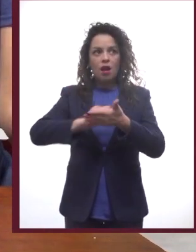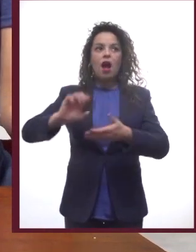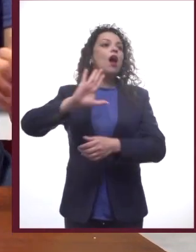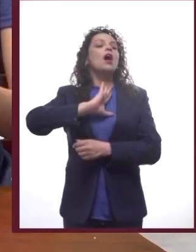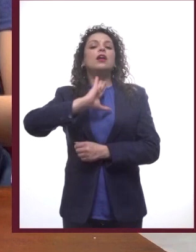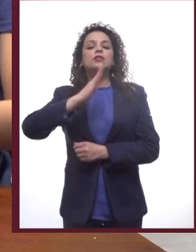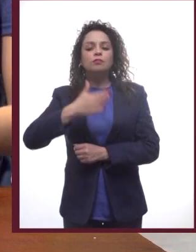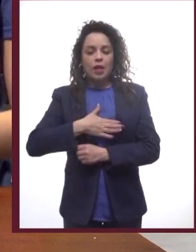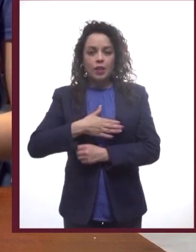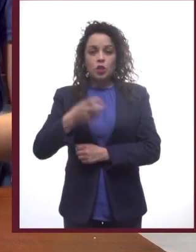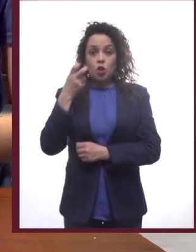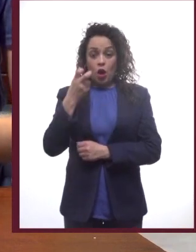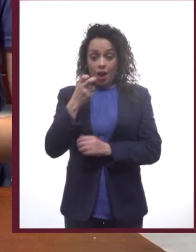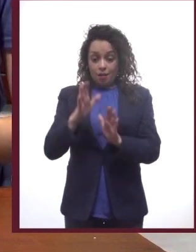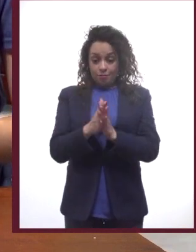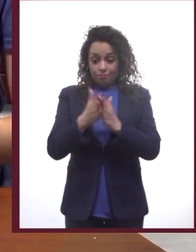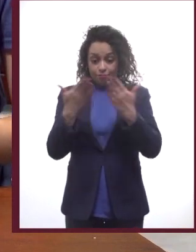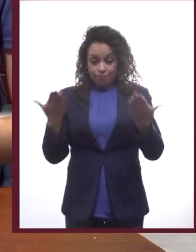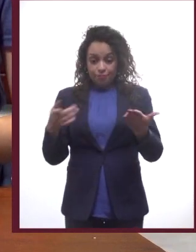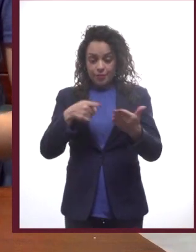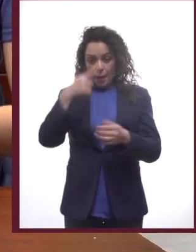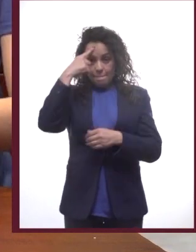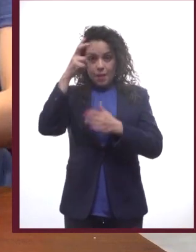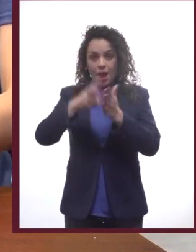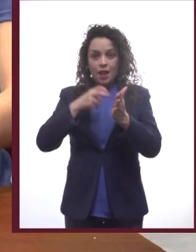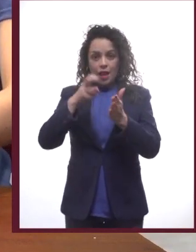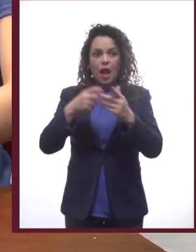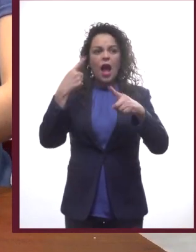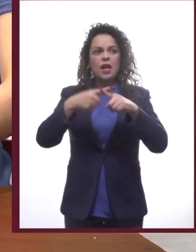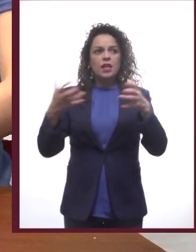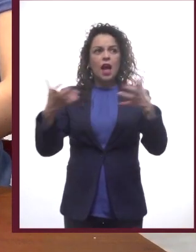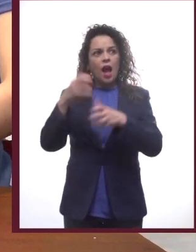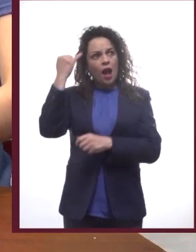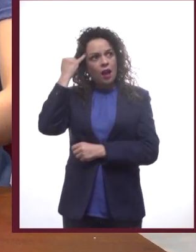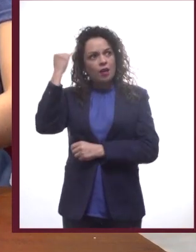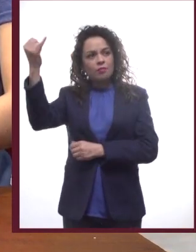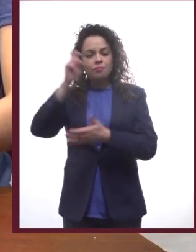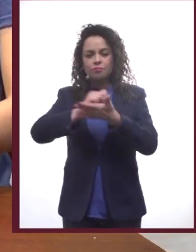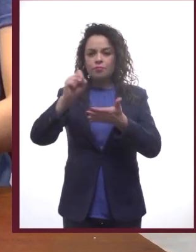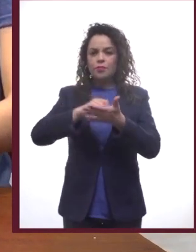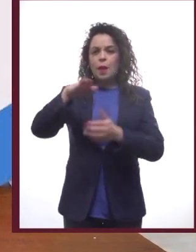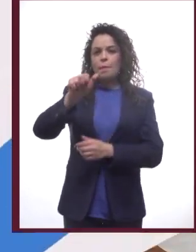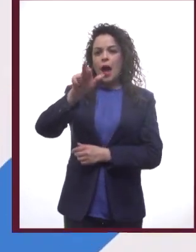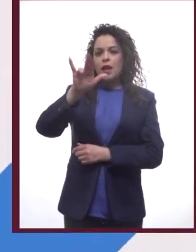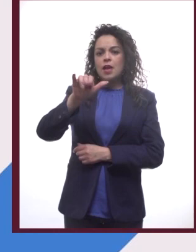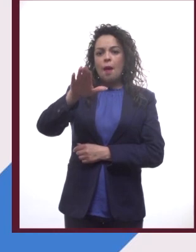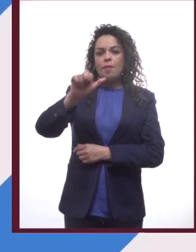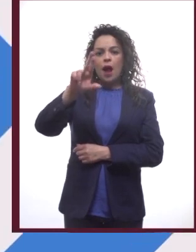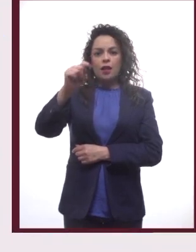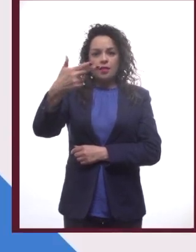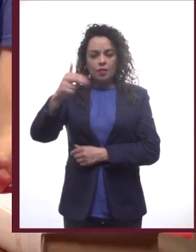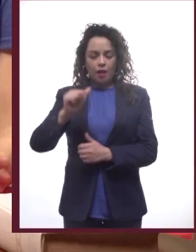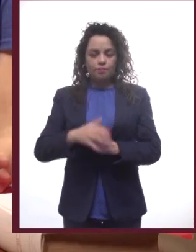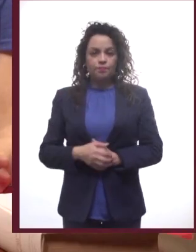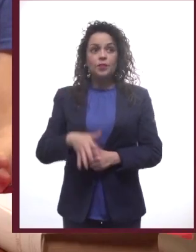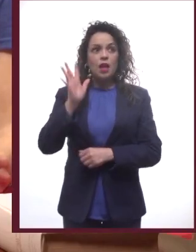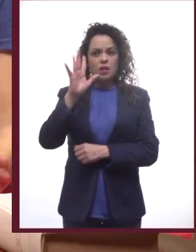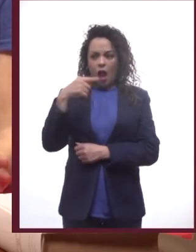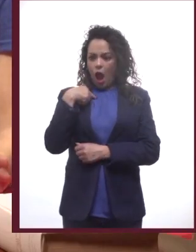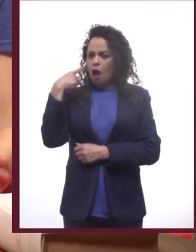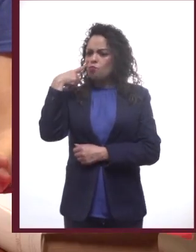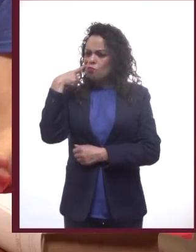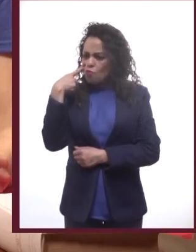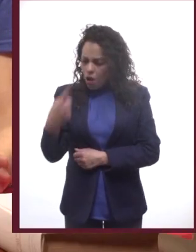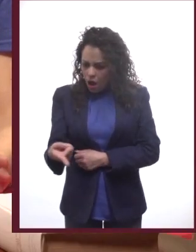español, Manual de corrección de estilo, de María Marta García Negroni. Lo he visto con